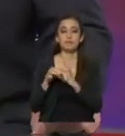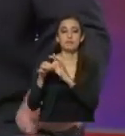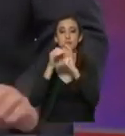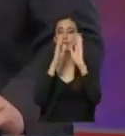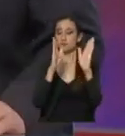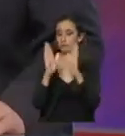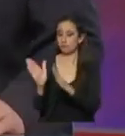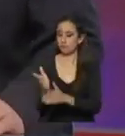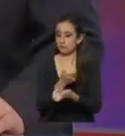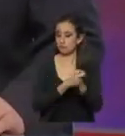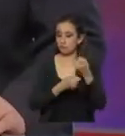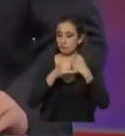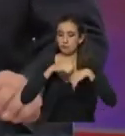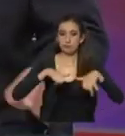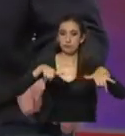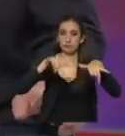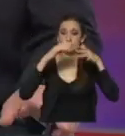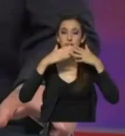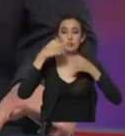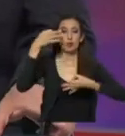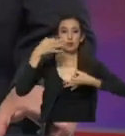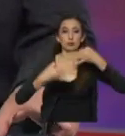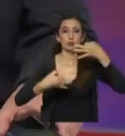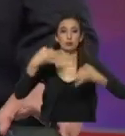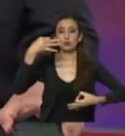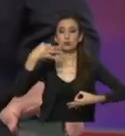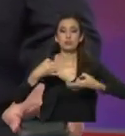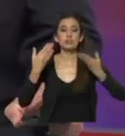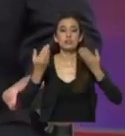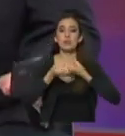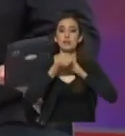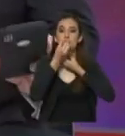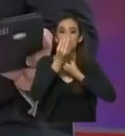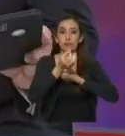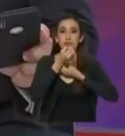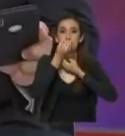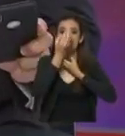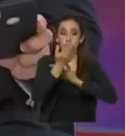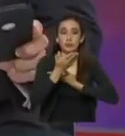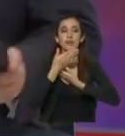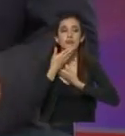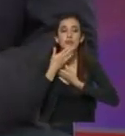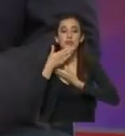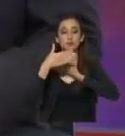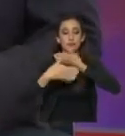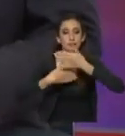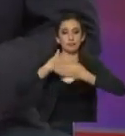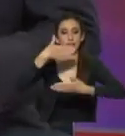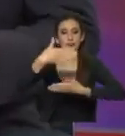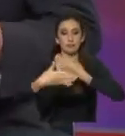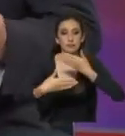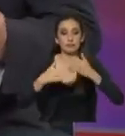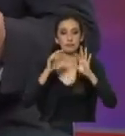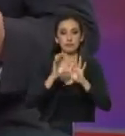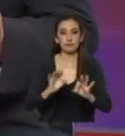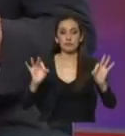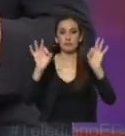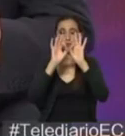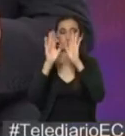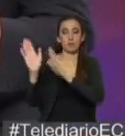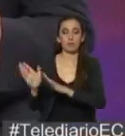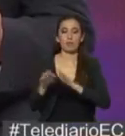encuentra en la Corte Nacional de Justicia para darnos detalles sobre la lectura de la sentencia del caso